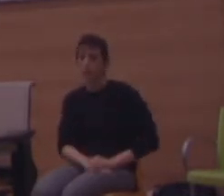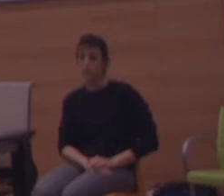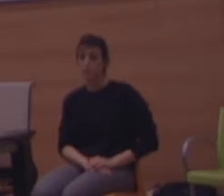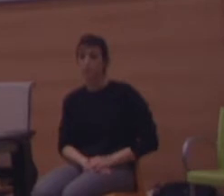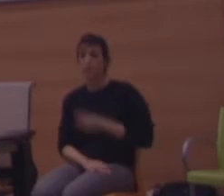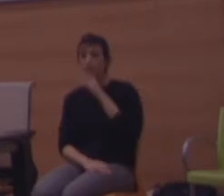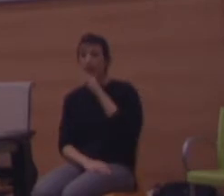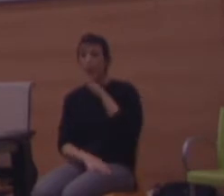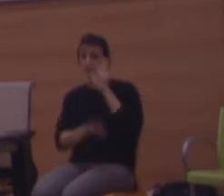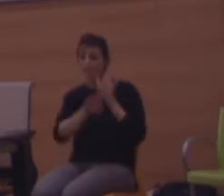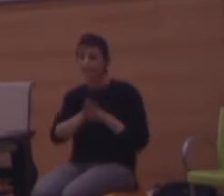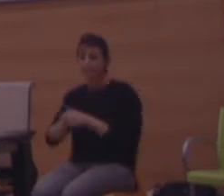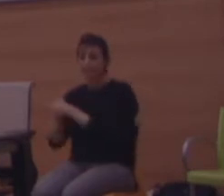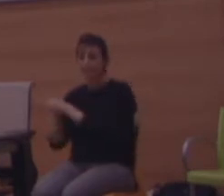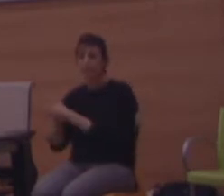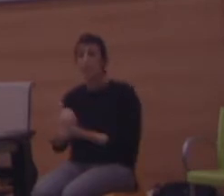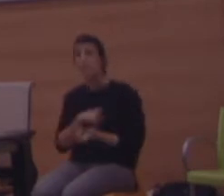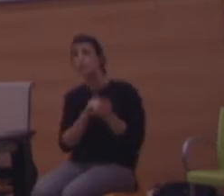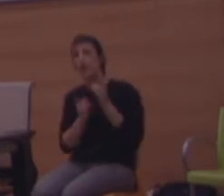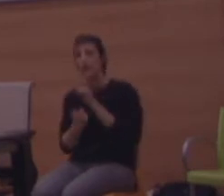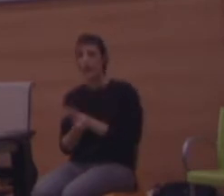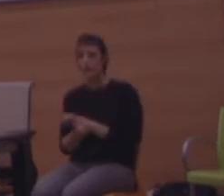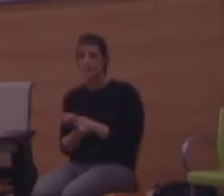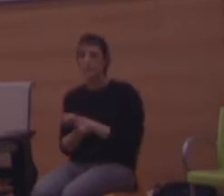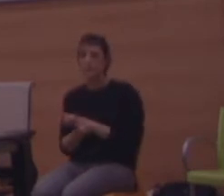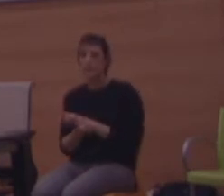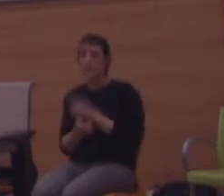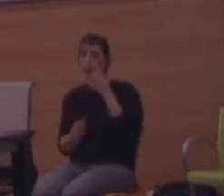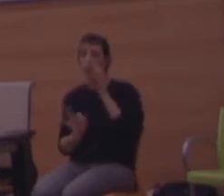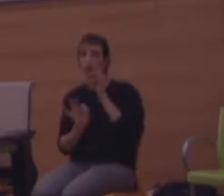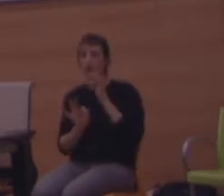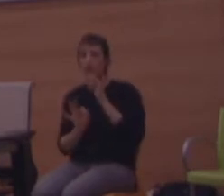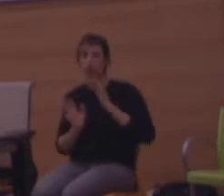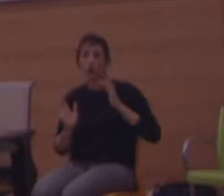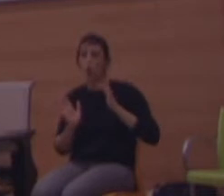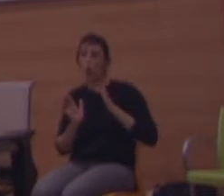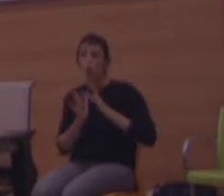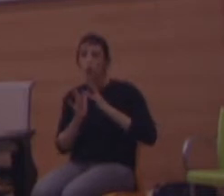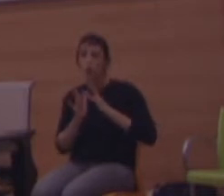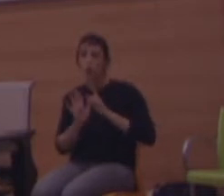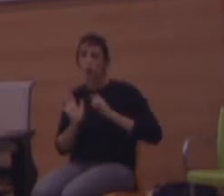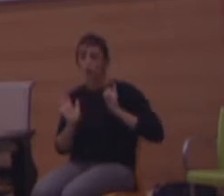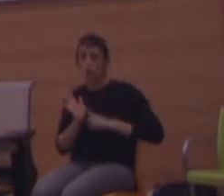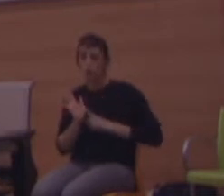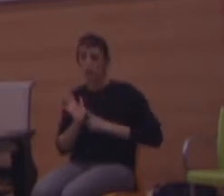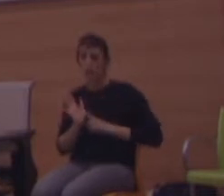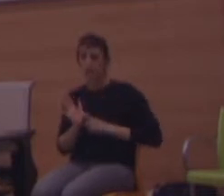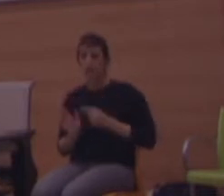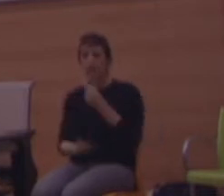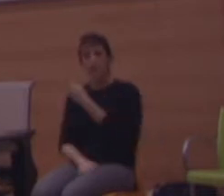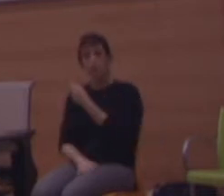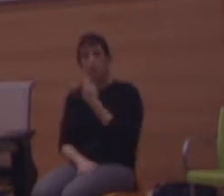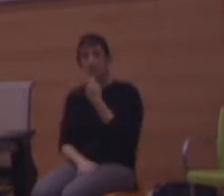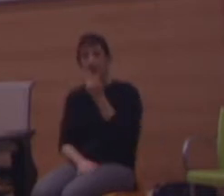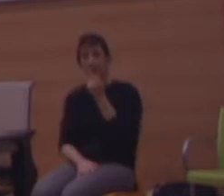Vamos a pasar a los Total Contact Cast, que son los yesos de contacto total. Estos, bueno, deciros que